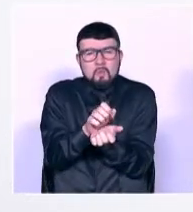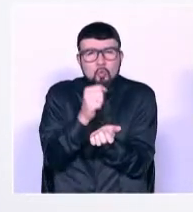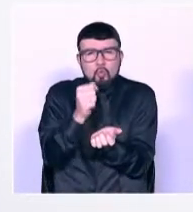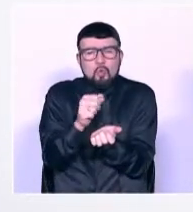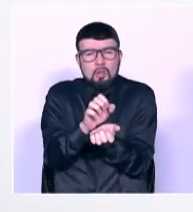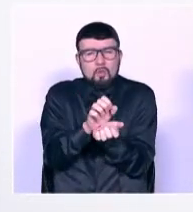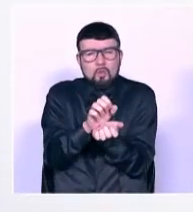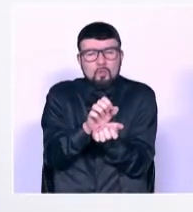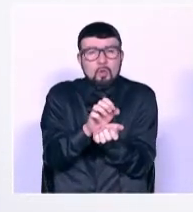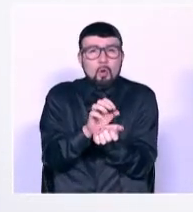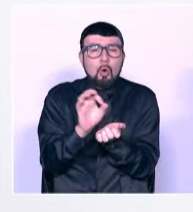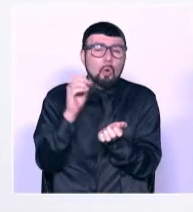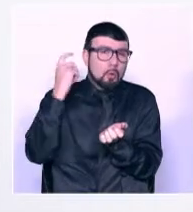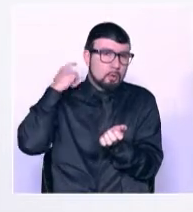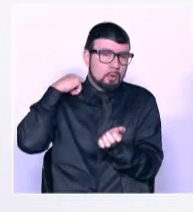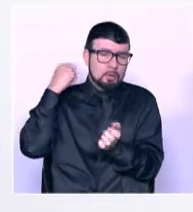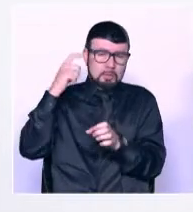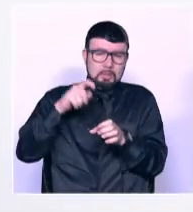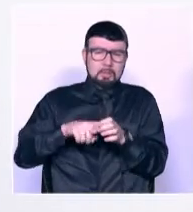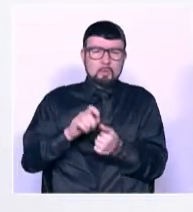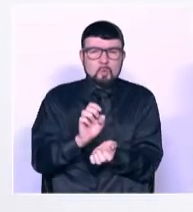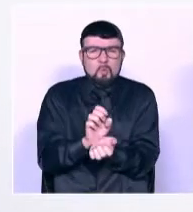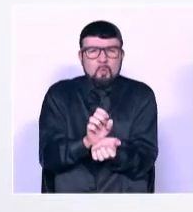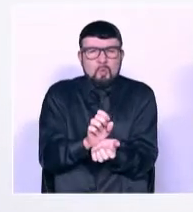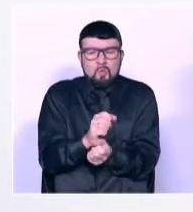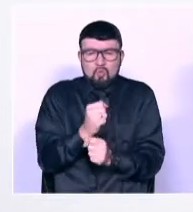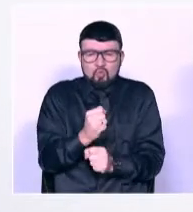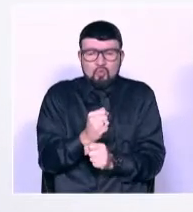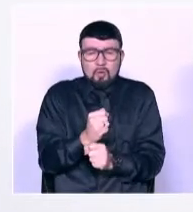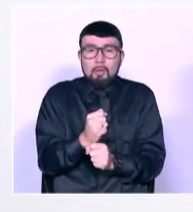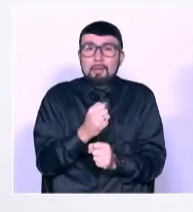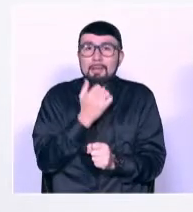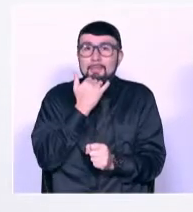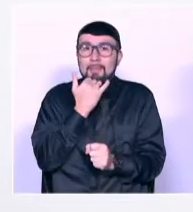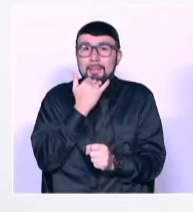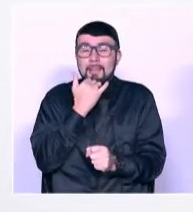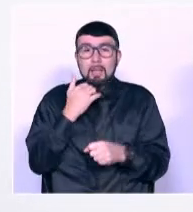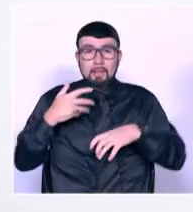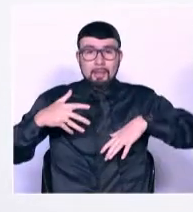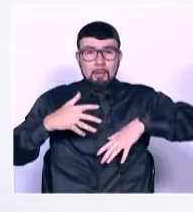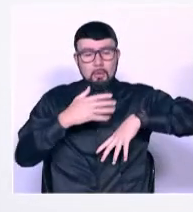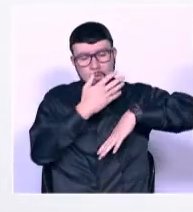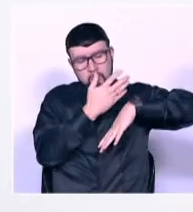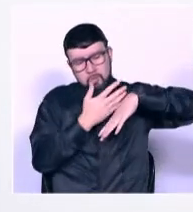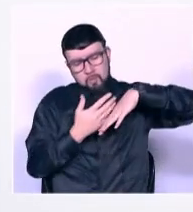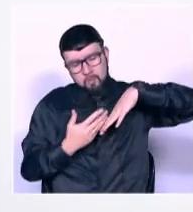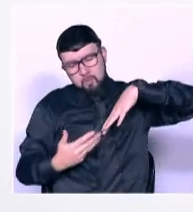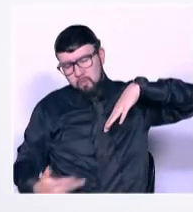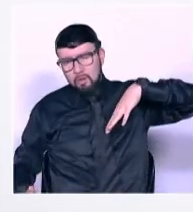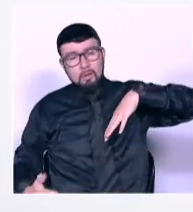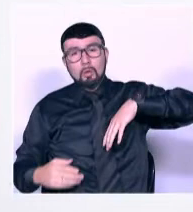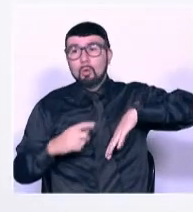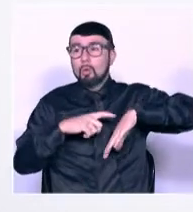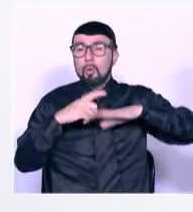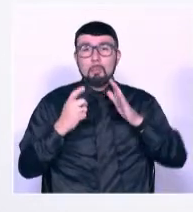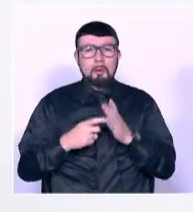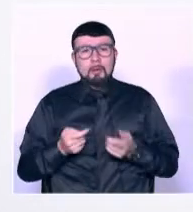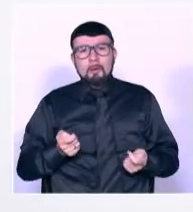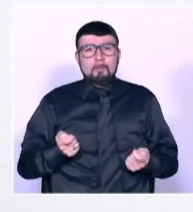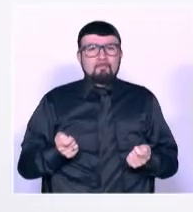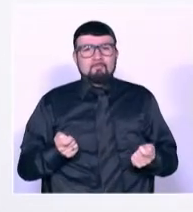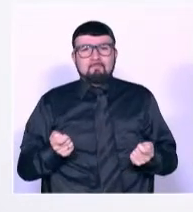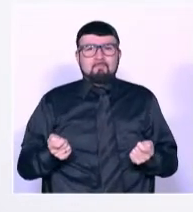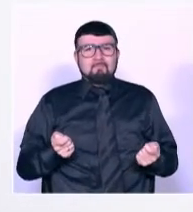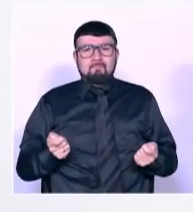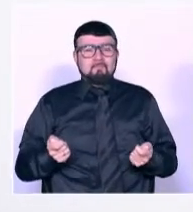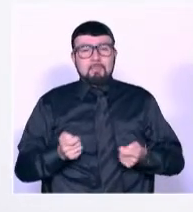la columna cervical, entonces ya los nervios, todo el paquete vasculonervioso no puede pasar